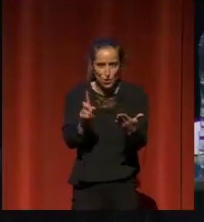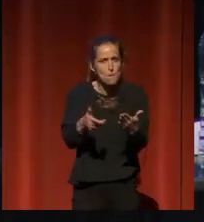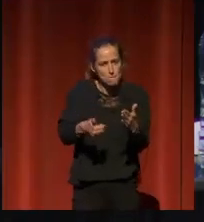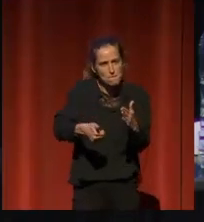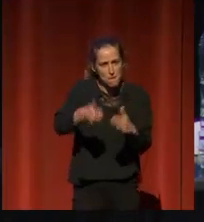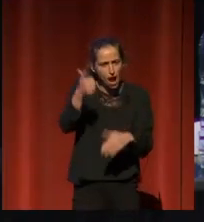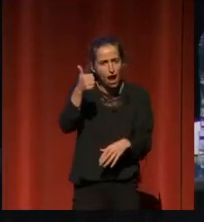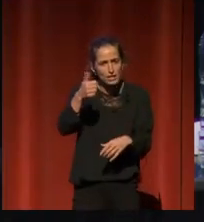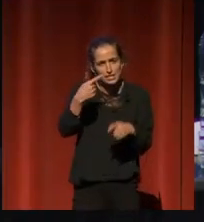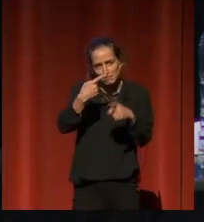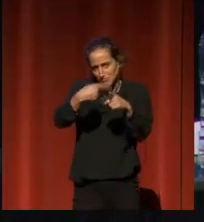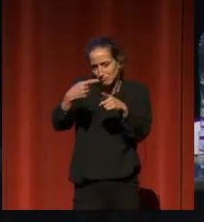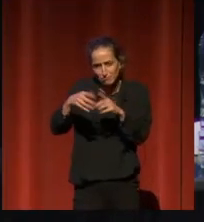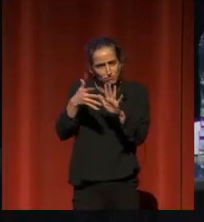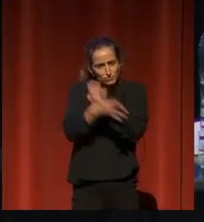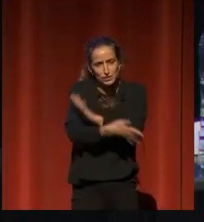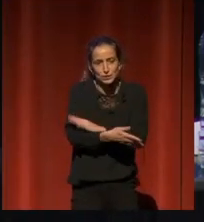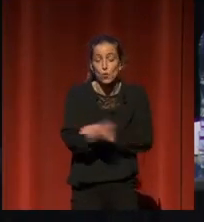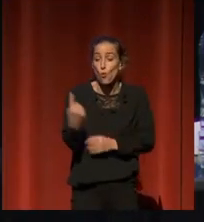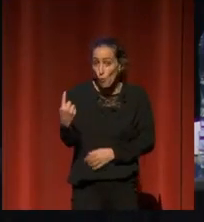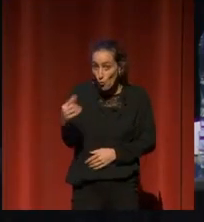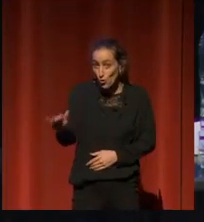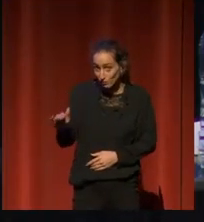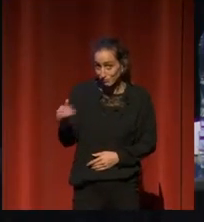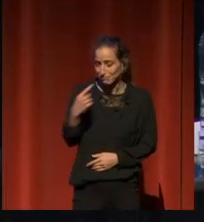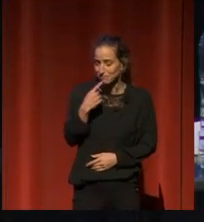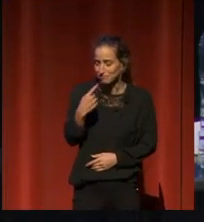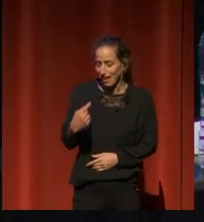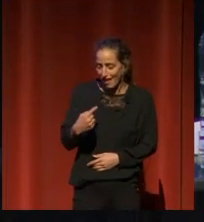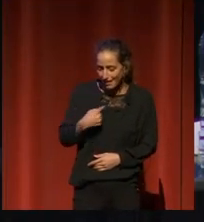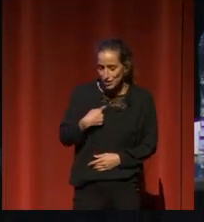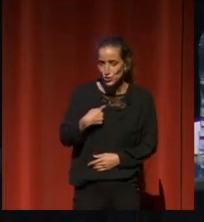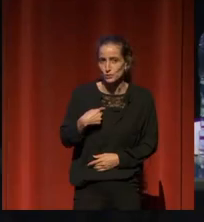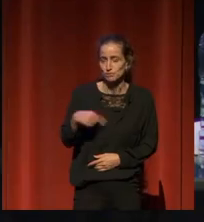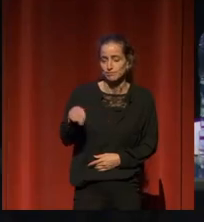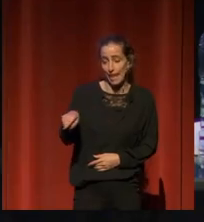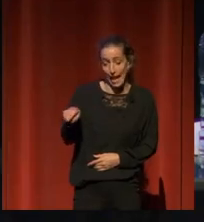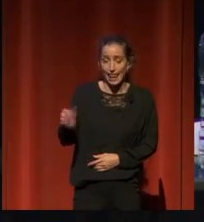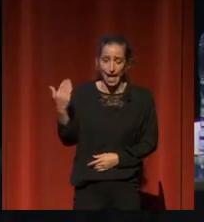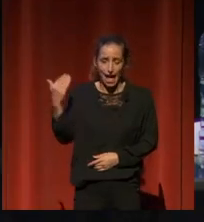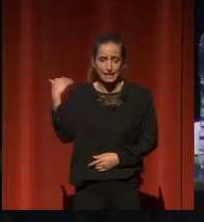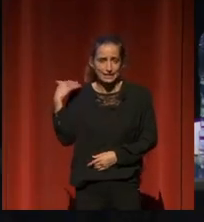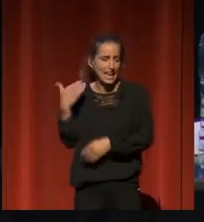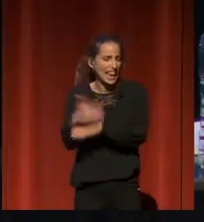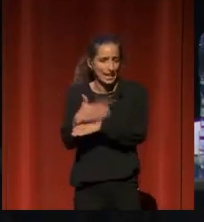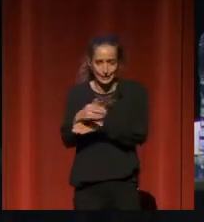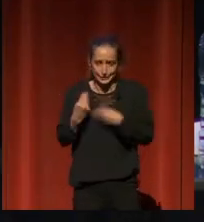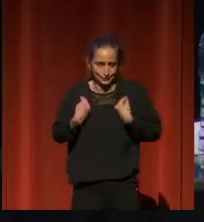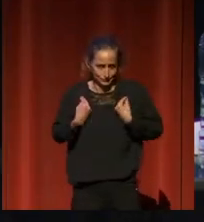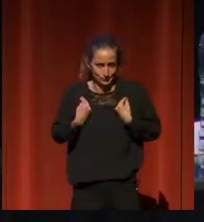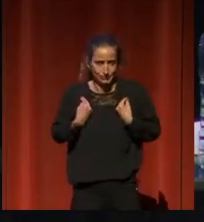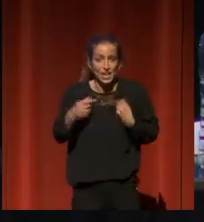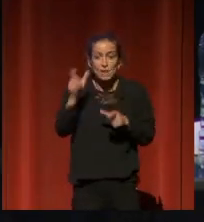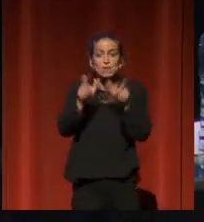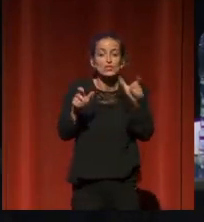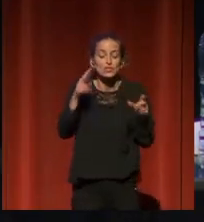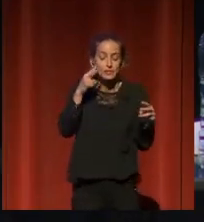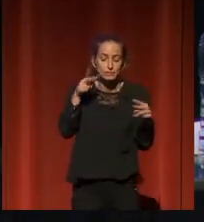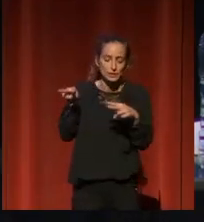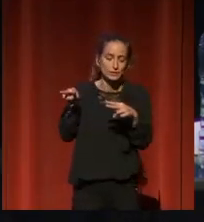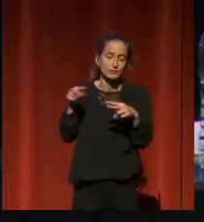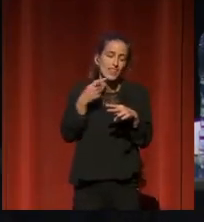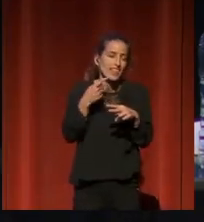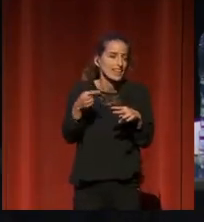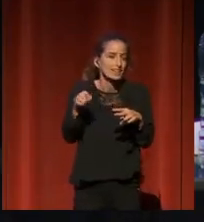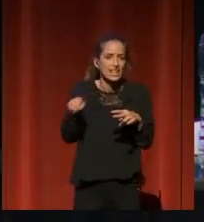entonces uno de ellos me ha dicho que estaba en la calle que todas las personas cuando lo veían decían